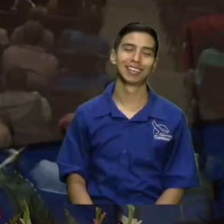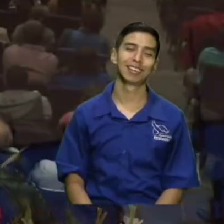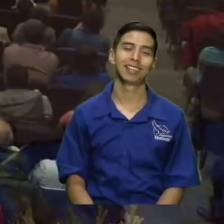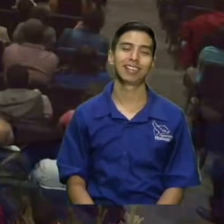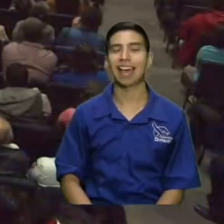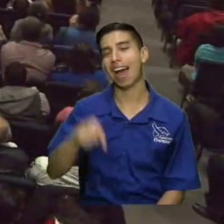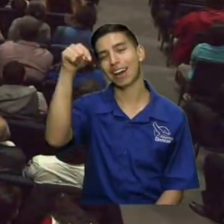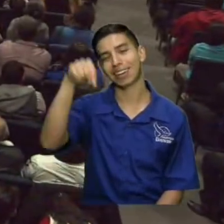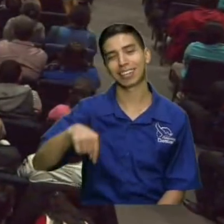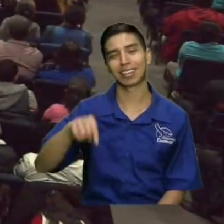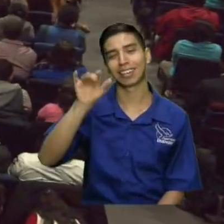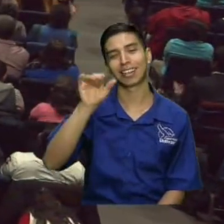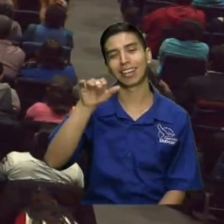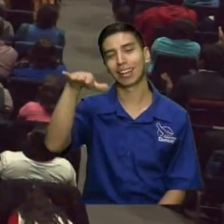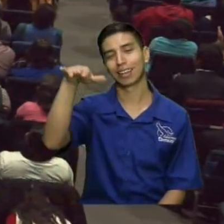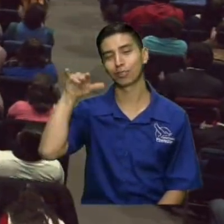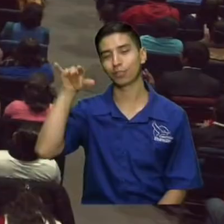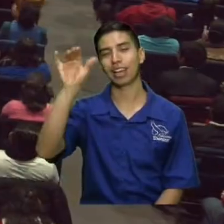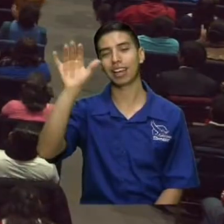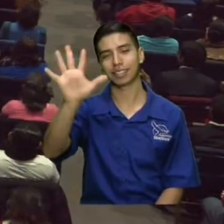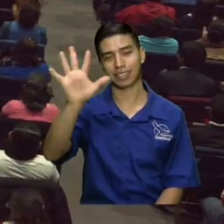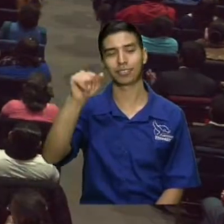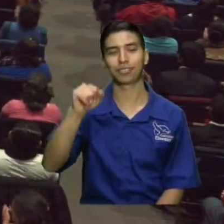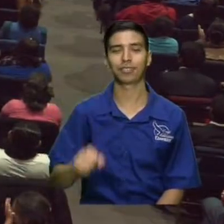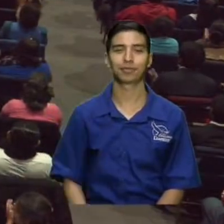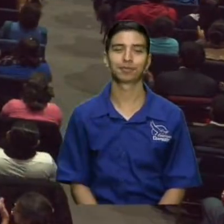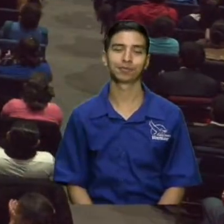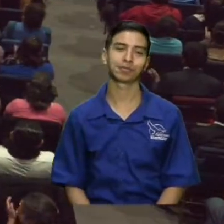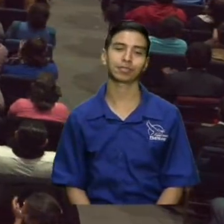Algo tengo que decir, hermano.